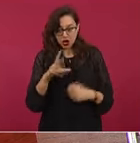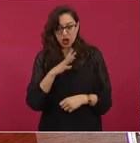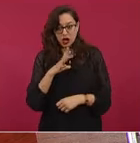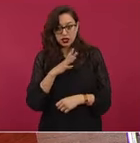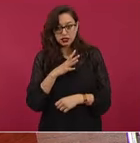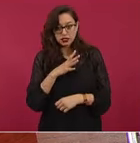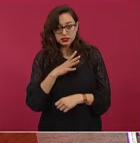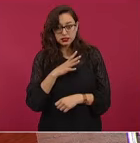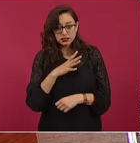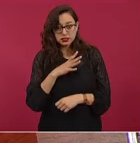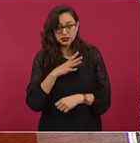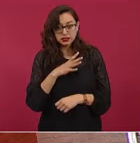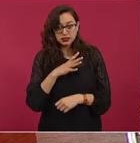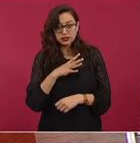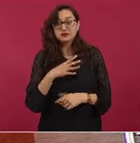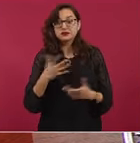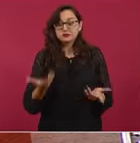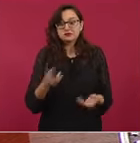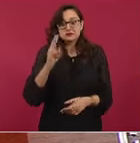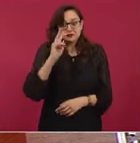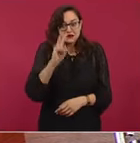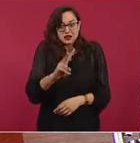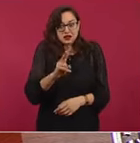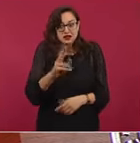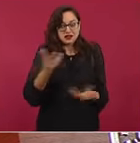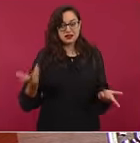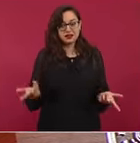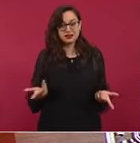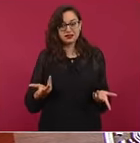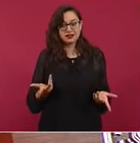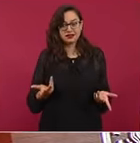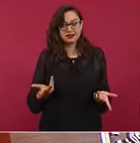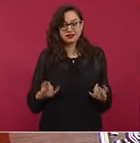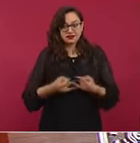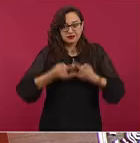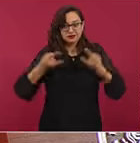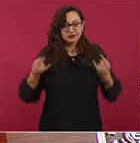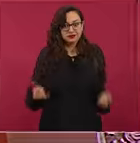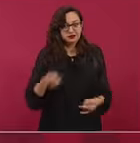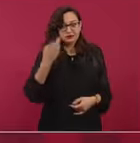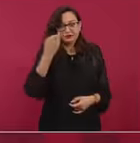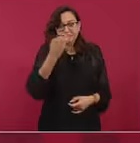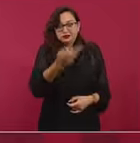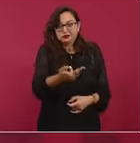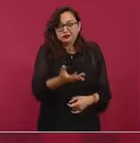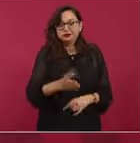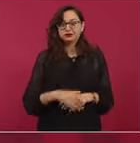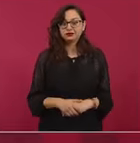¿Sí hay? Pues es eso lo que heredamos.